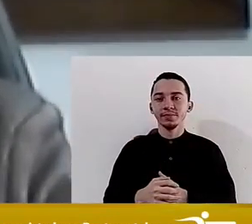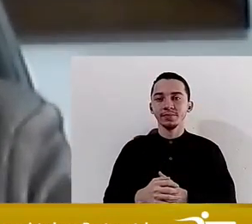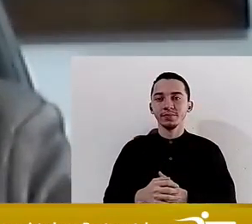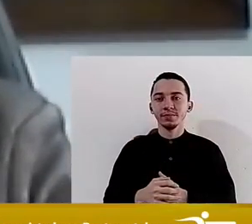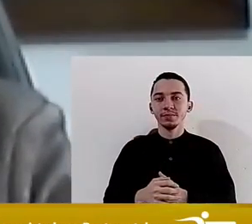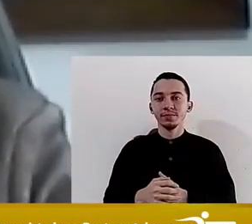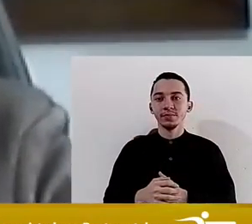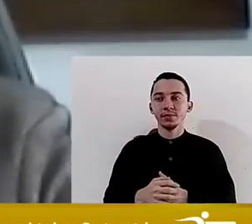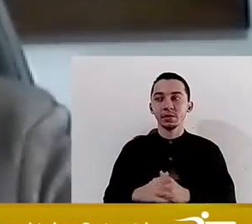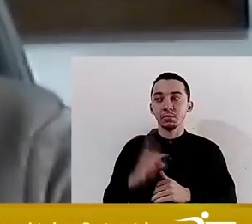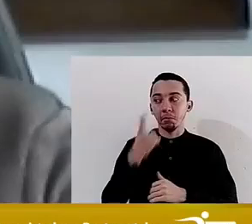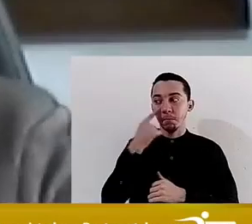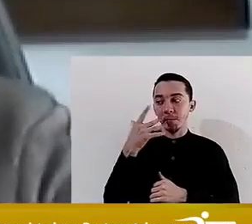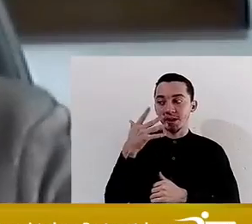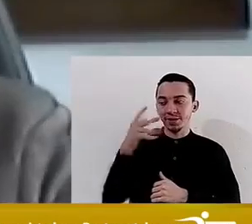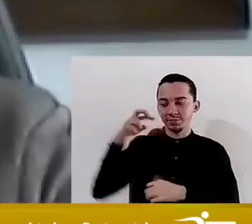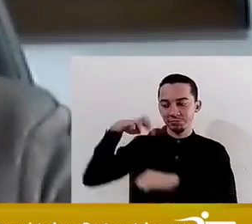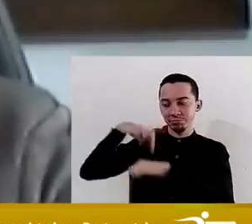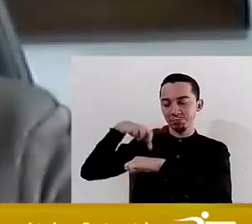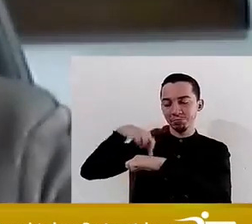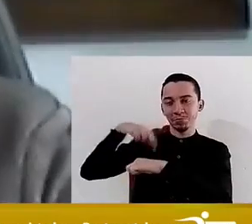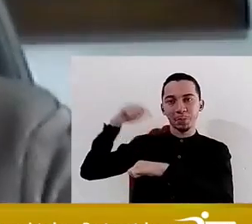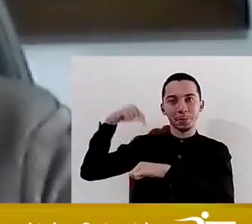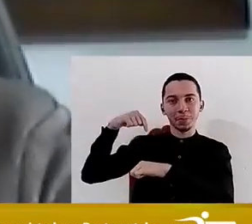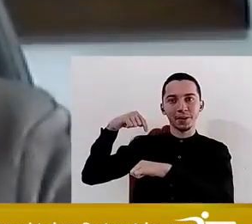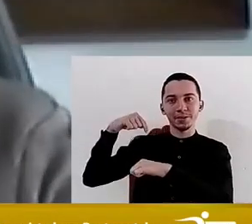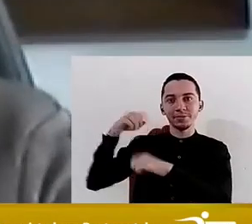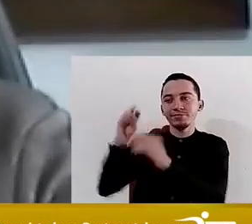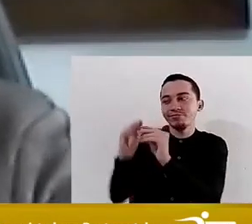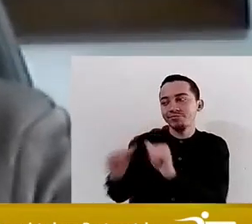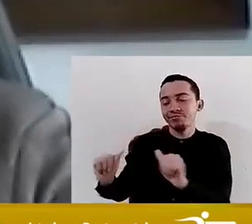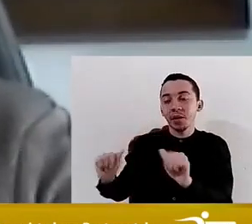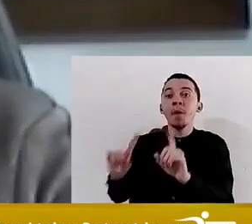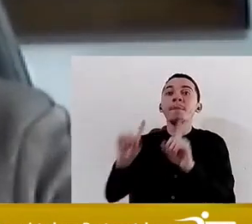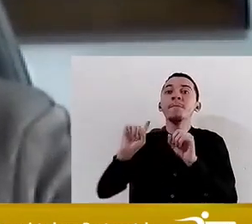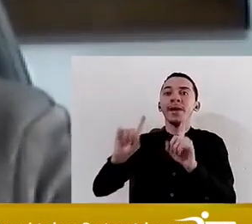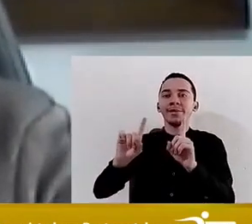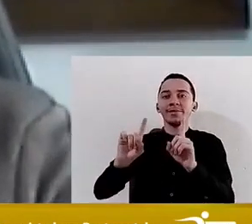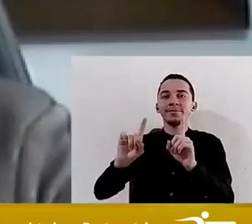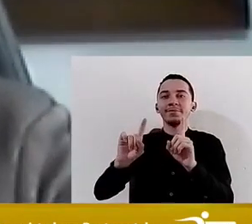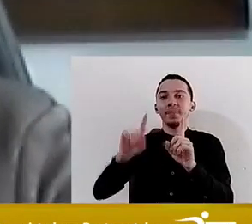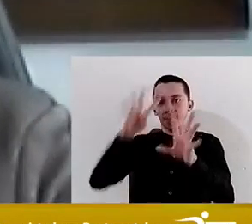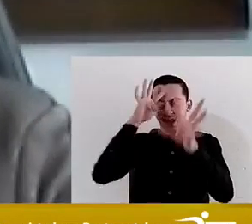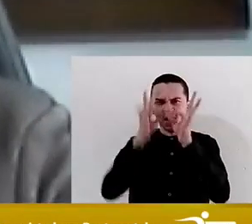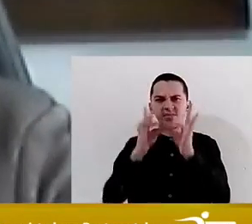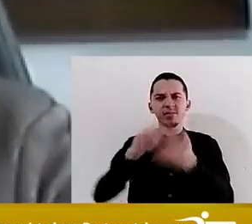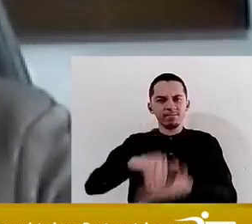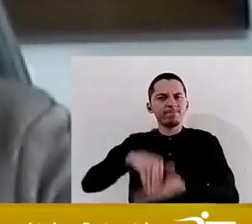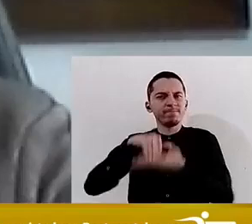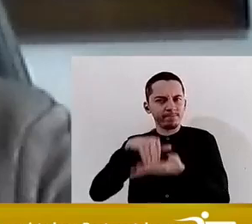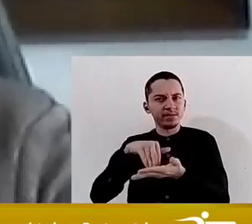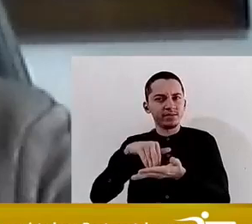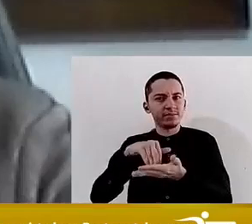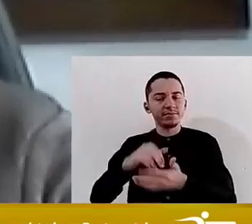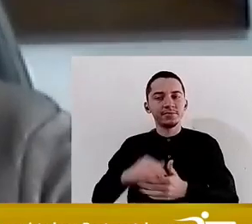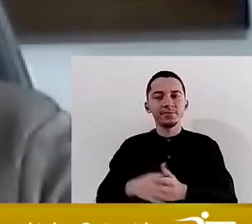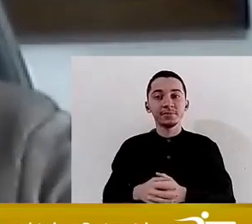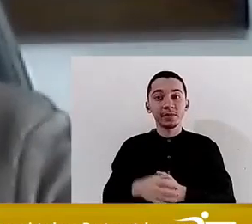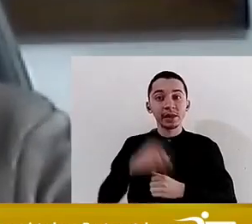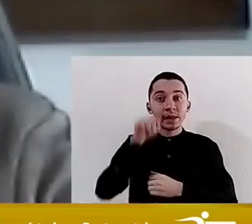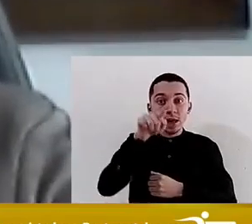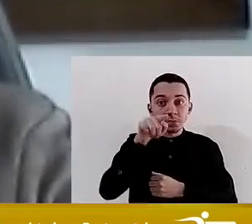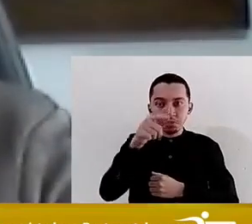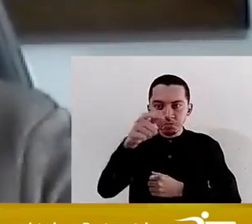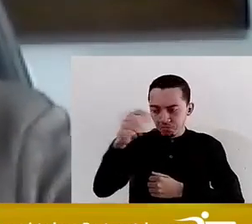Pedro, pero la fe se mantuvo estable. Así que ese joven que está